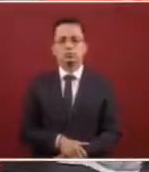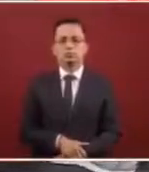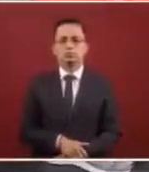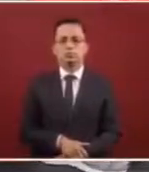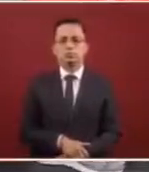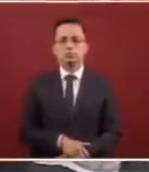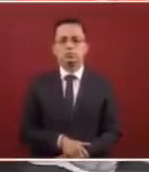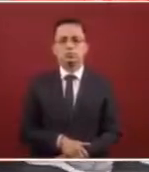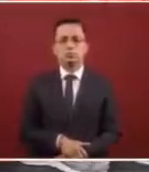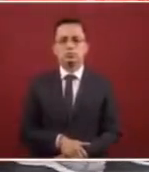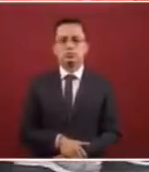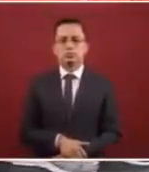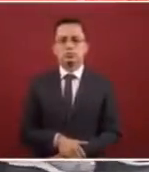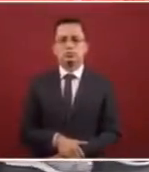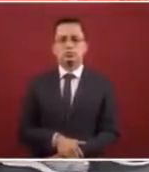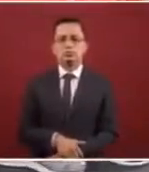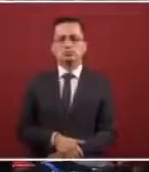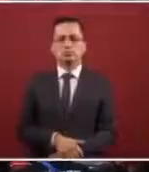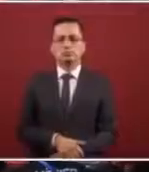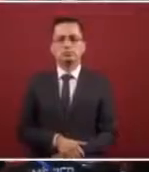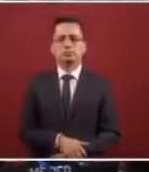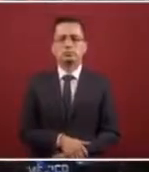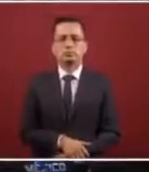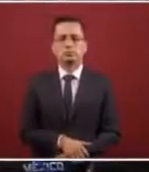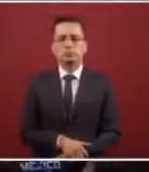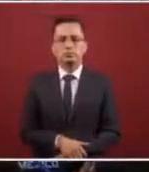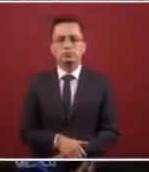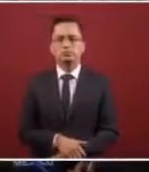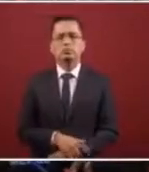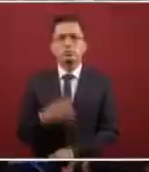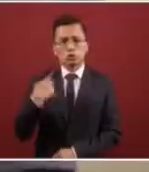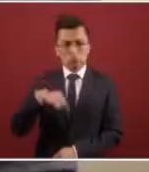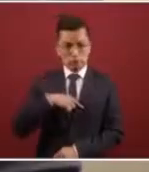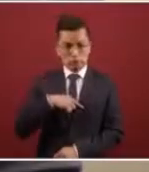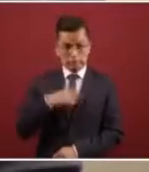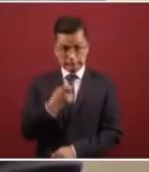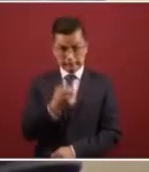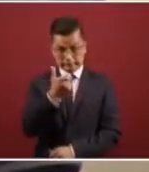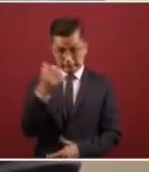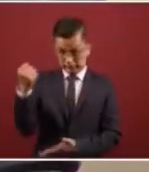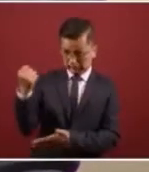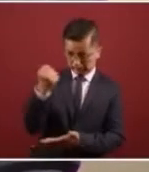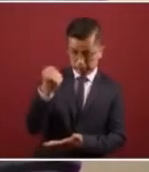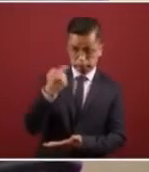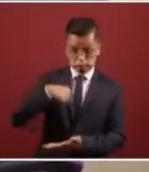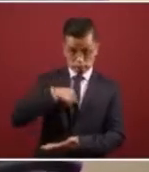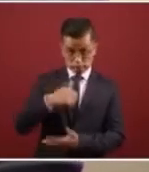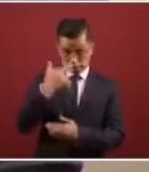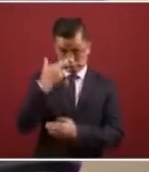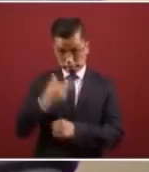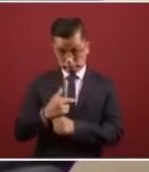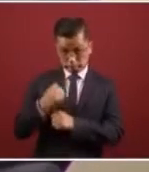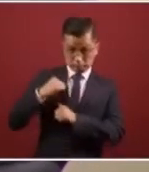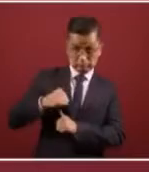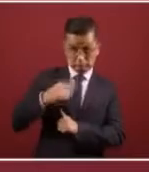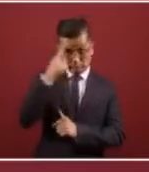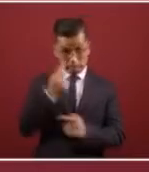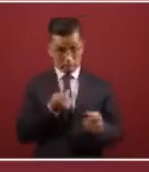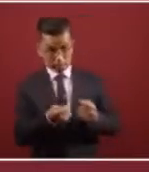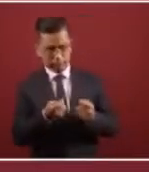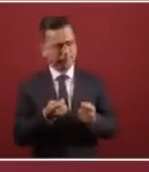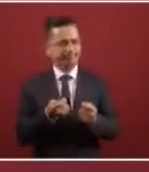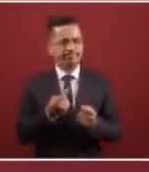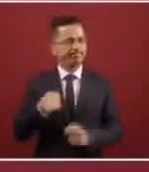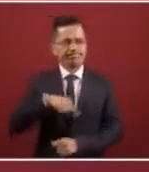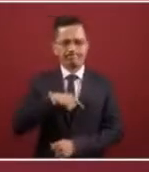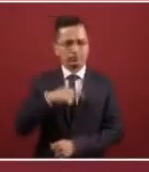Que no queremos nosotros administrarles su dinero,